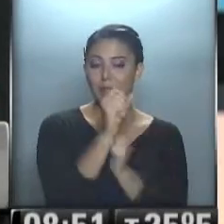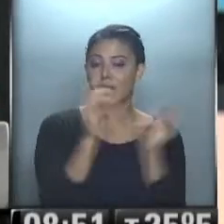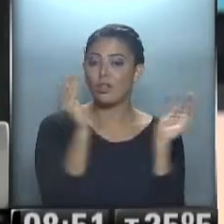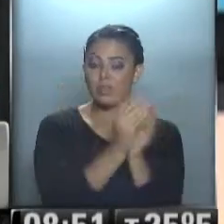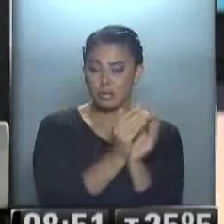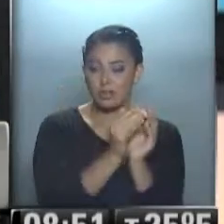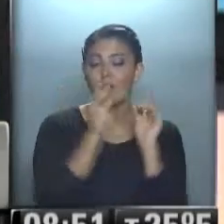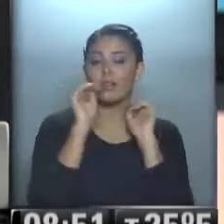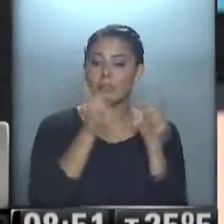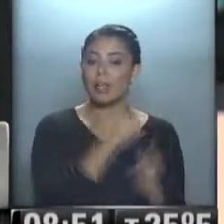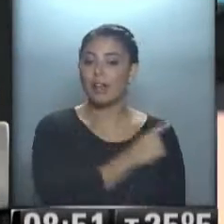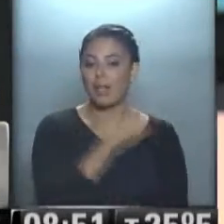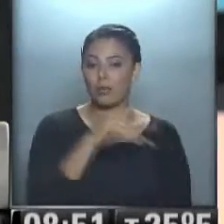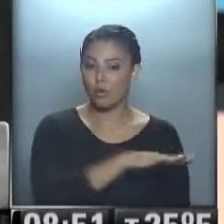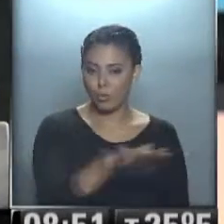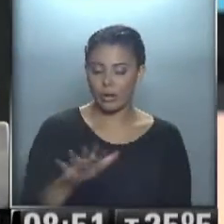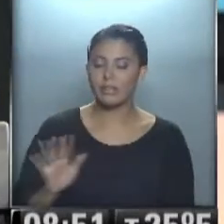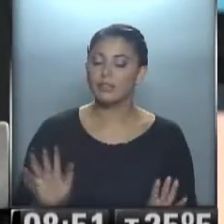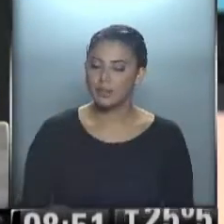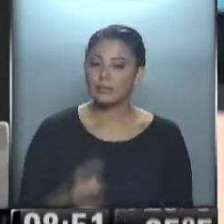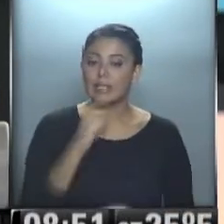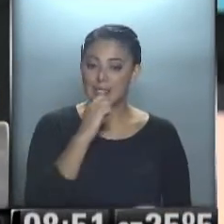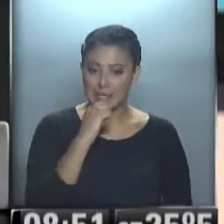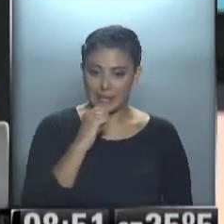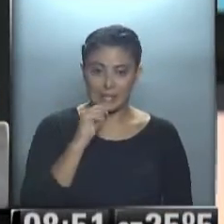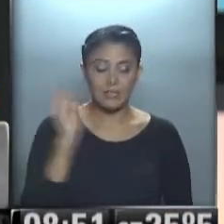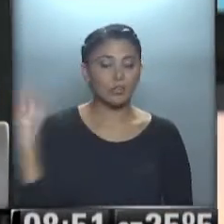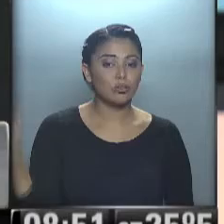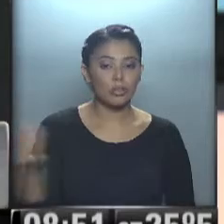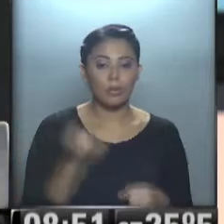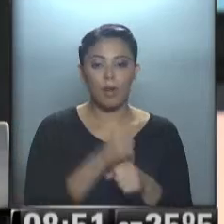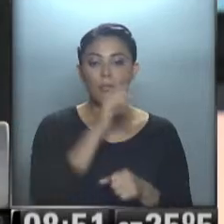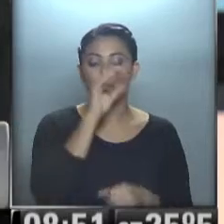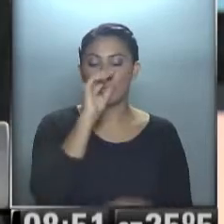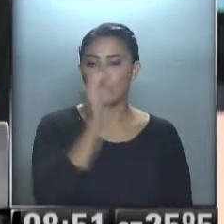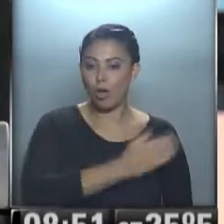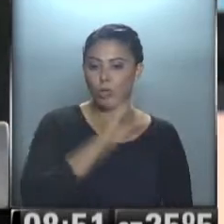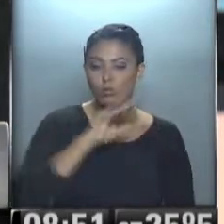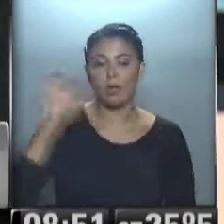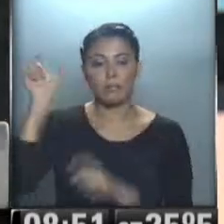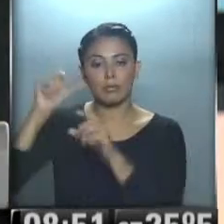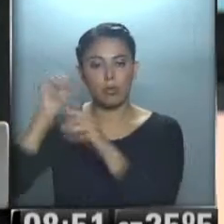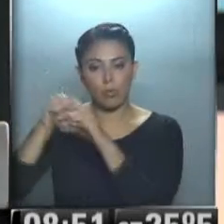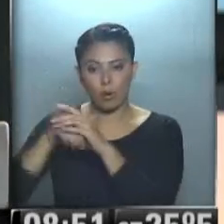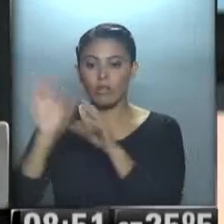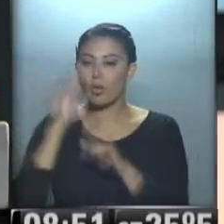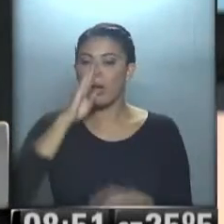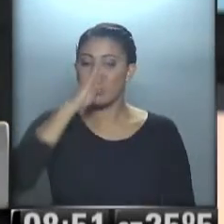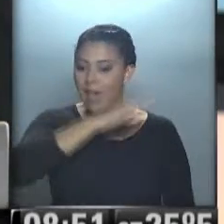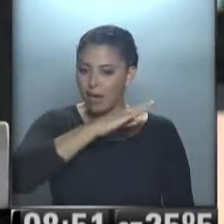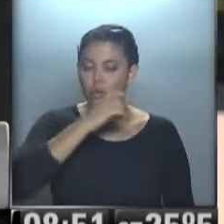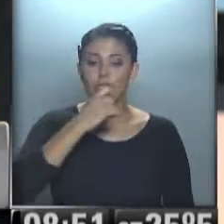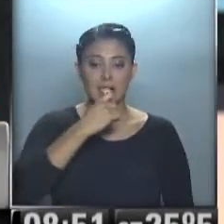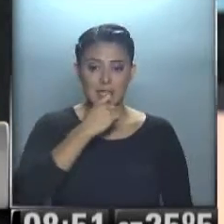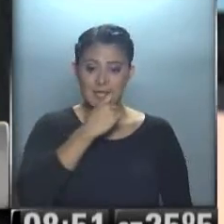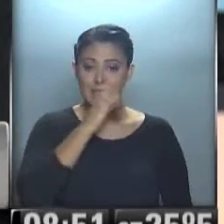productor en cada una de las zonas si estas operaciones entre productor y acopiador se hacen en negro si estas operaciones